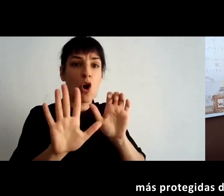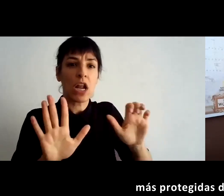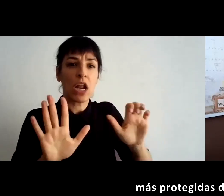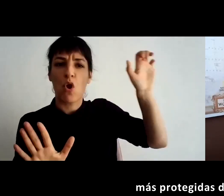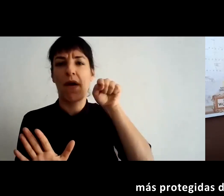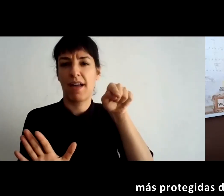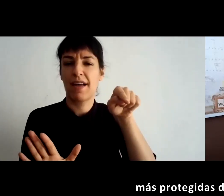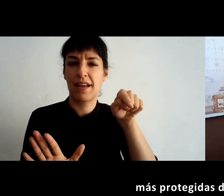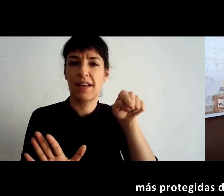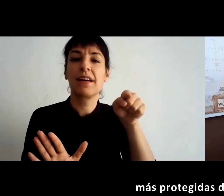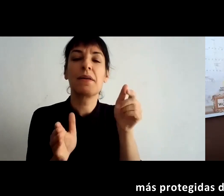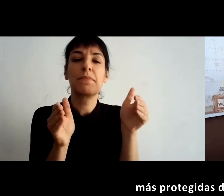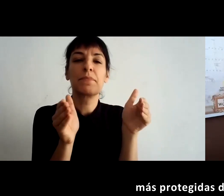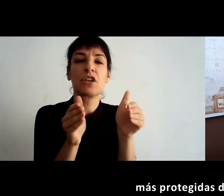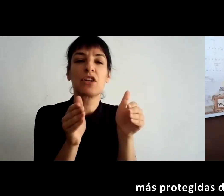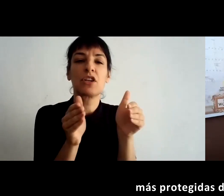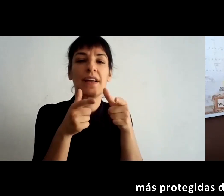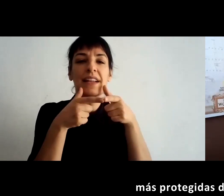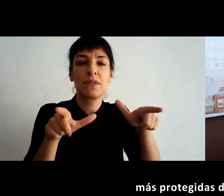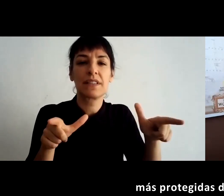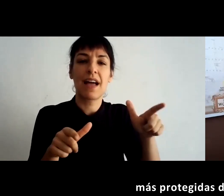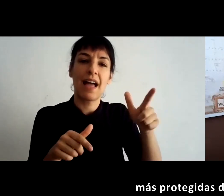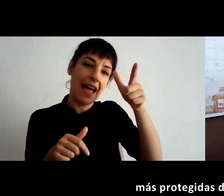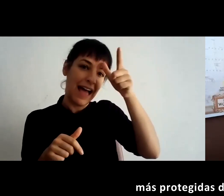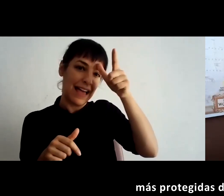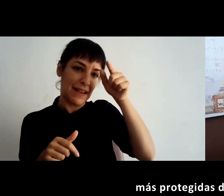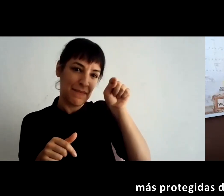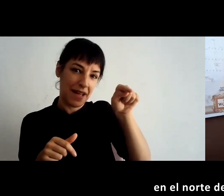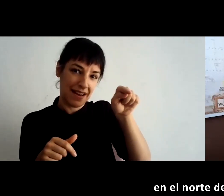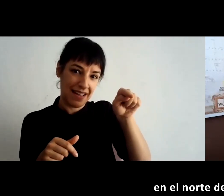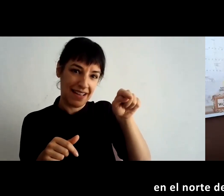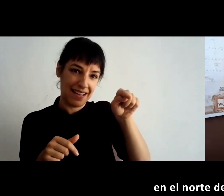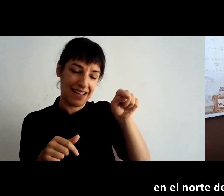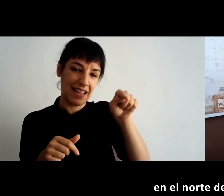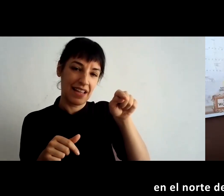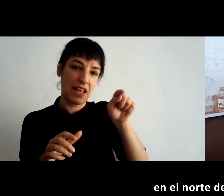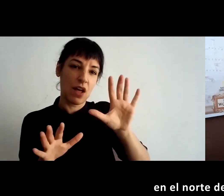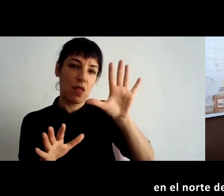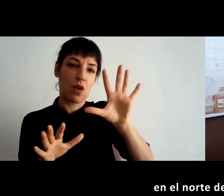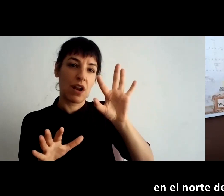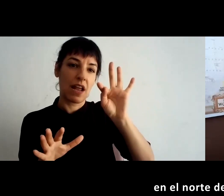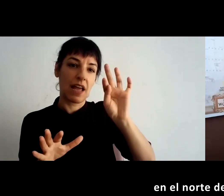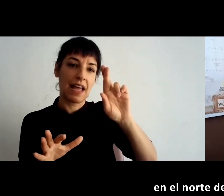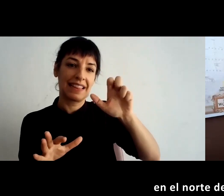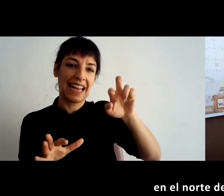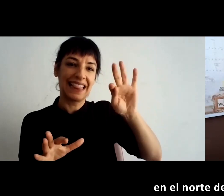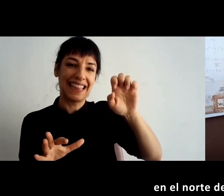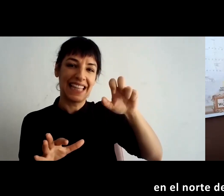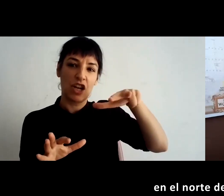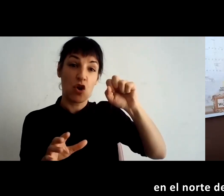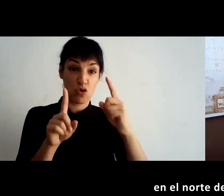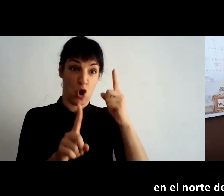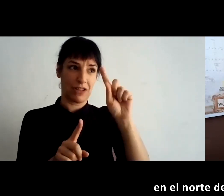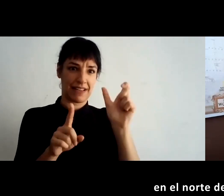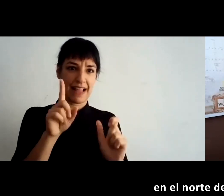es la minoría lingüística alemana en la región de Trentino-Alto Adige, en el norte